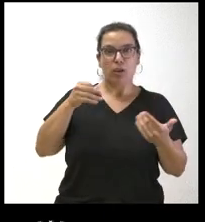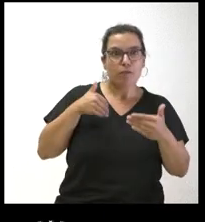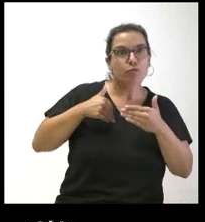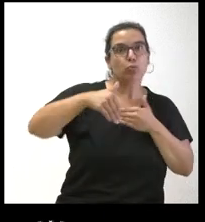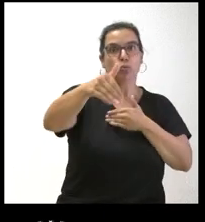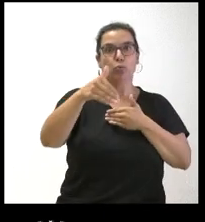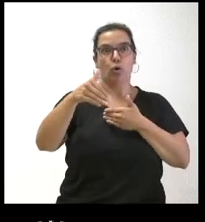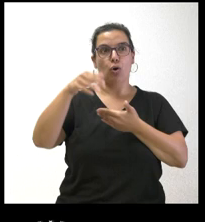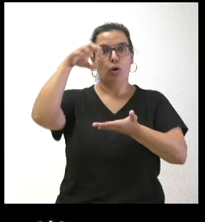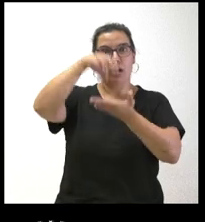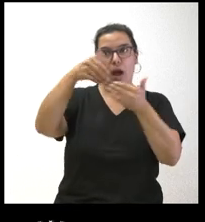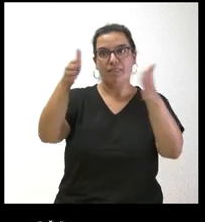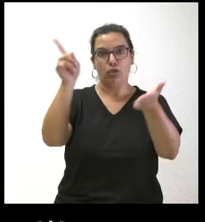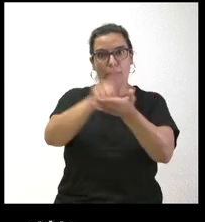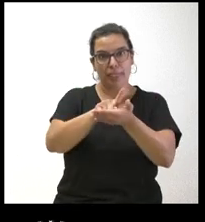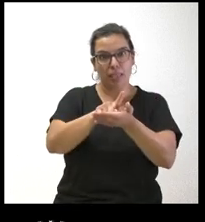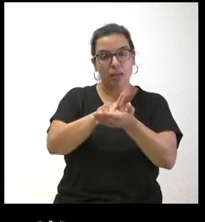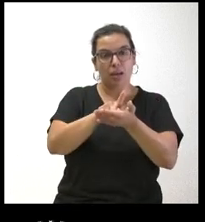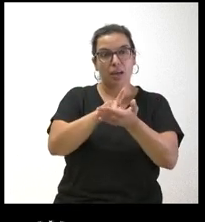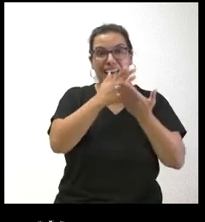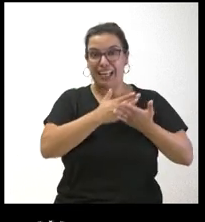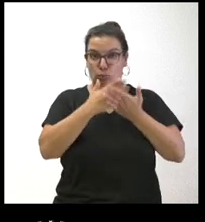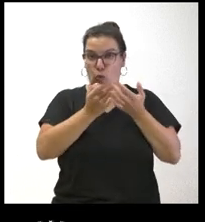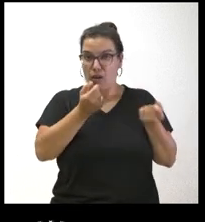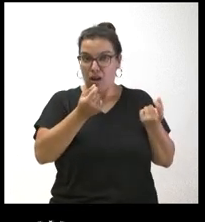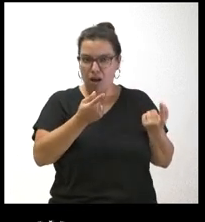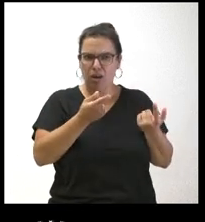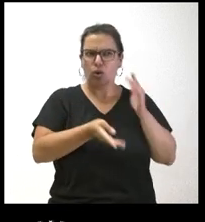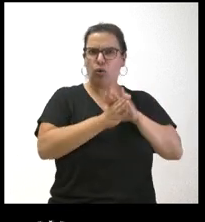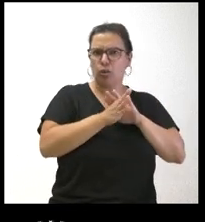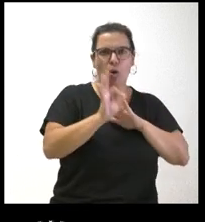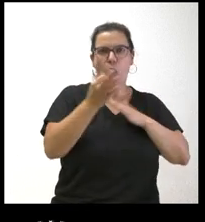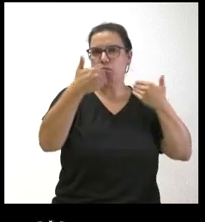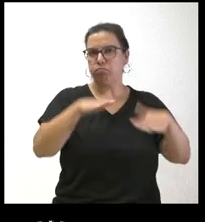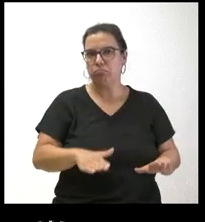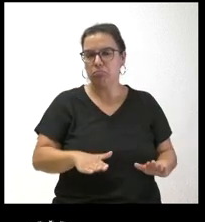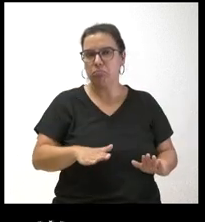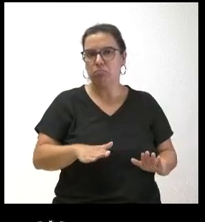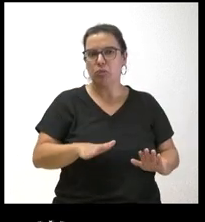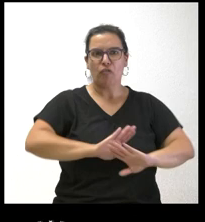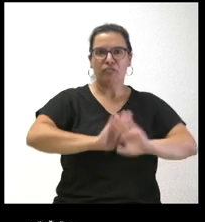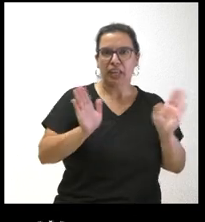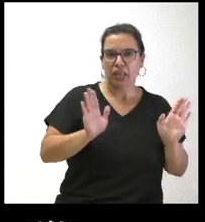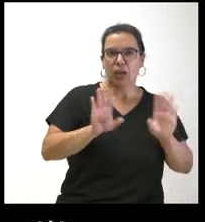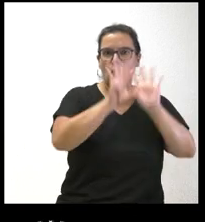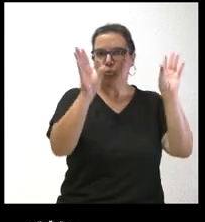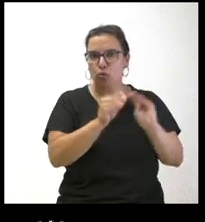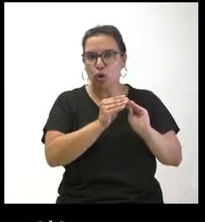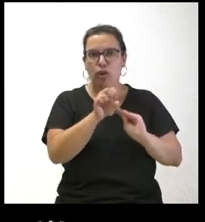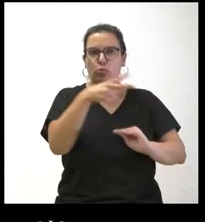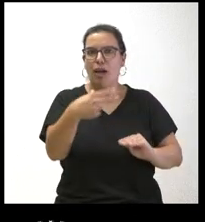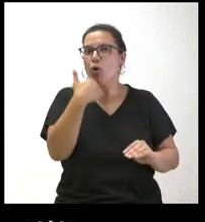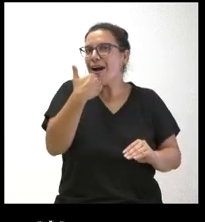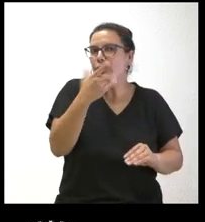garuña podría reabrirse si ese estudio se sigue realizando si se ha acabado el estudio y hay algún resultado